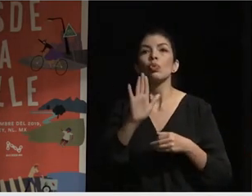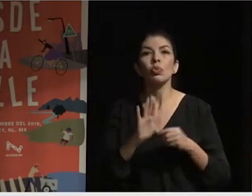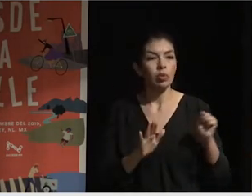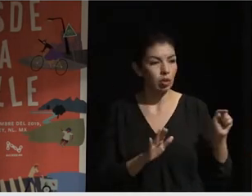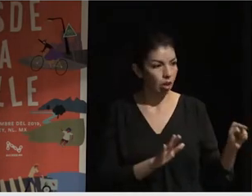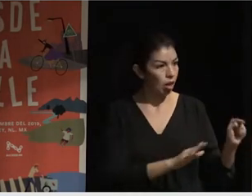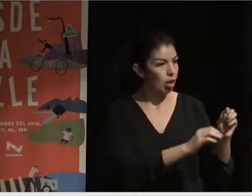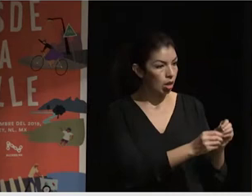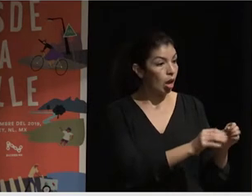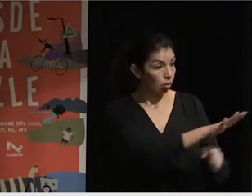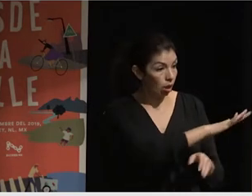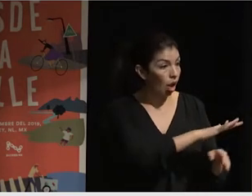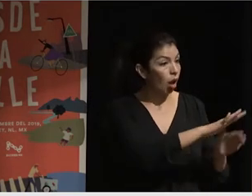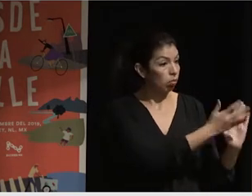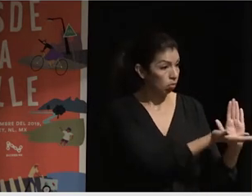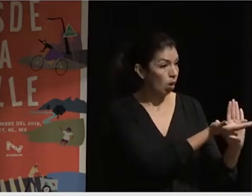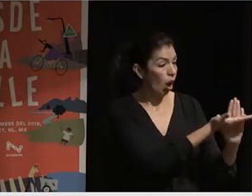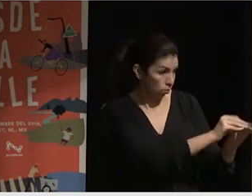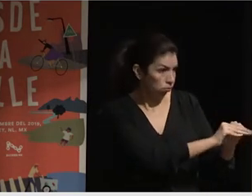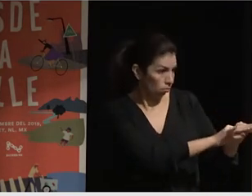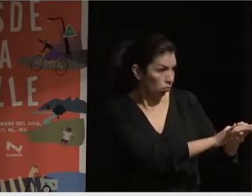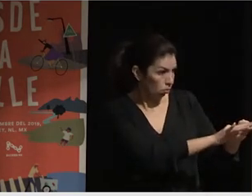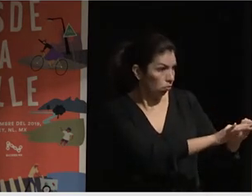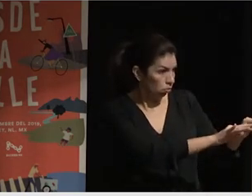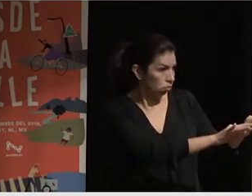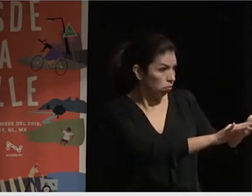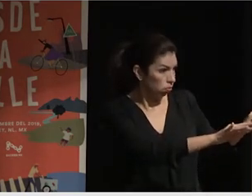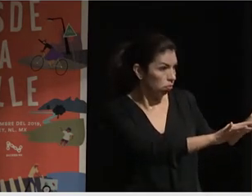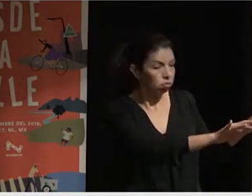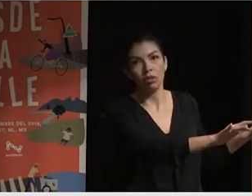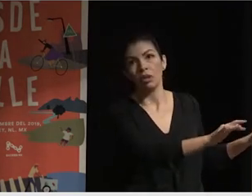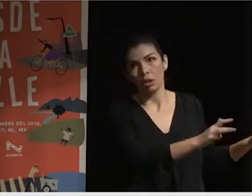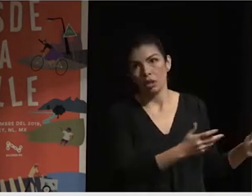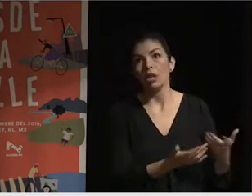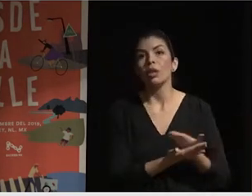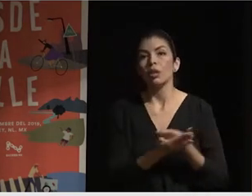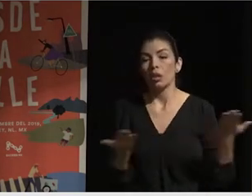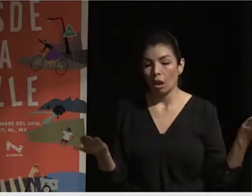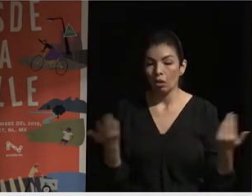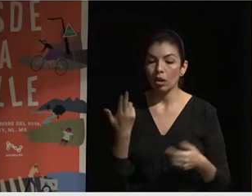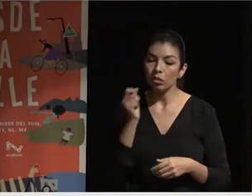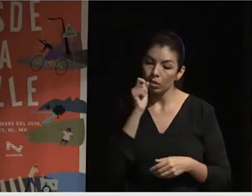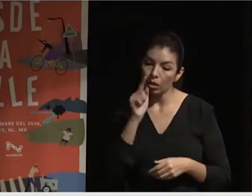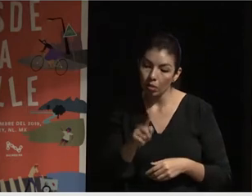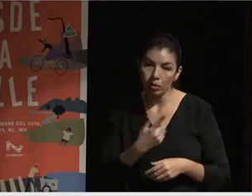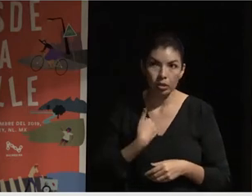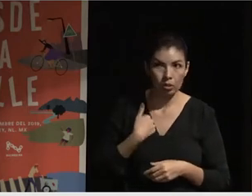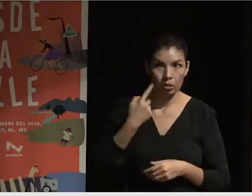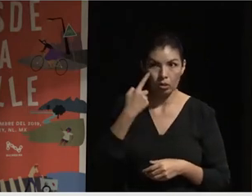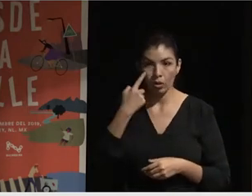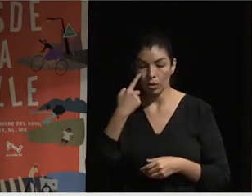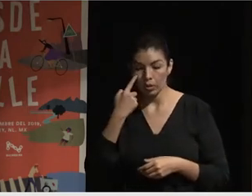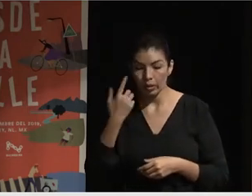Tenemos personas que cada que se va a hacer un sector inmobiliario en alguna parte de la ciudad, tenemos este movimiento donde se genera